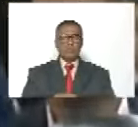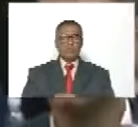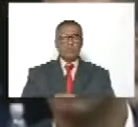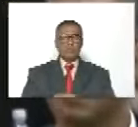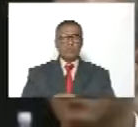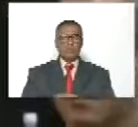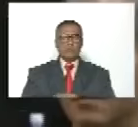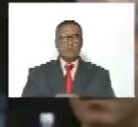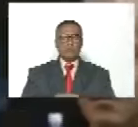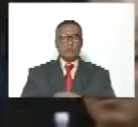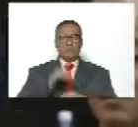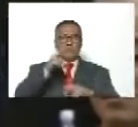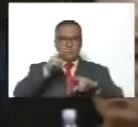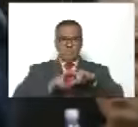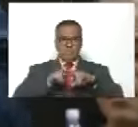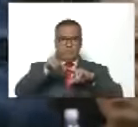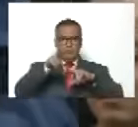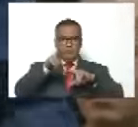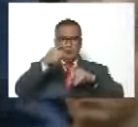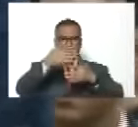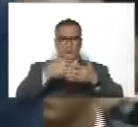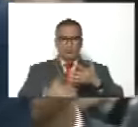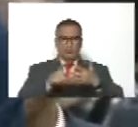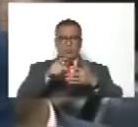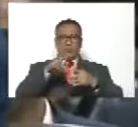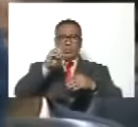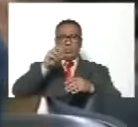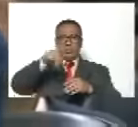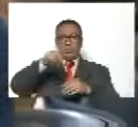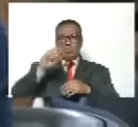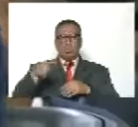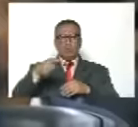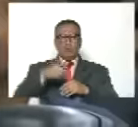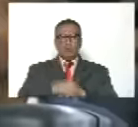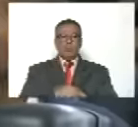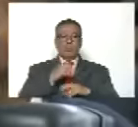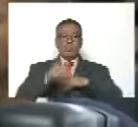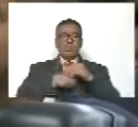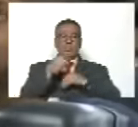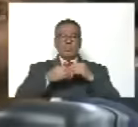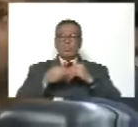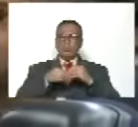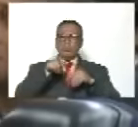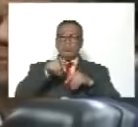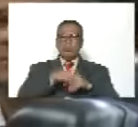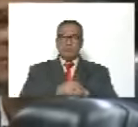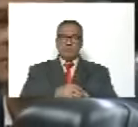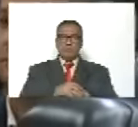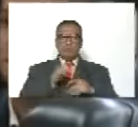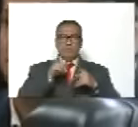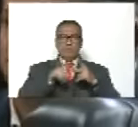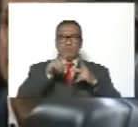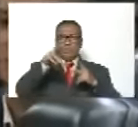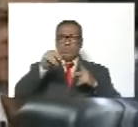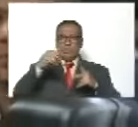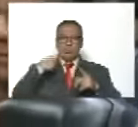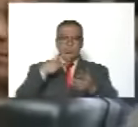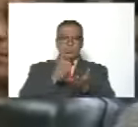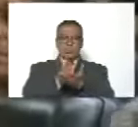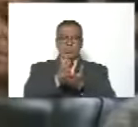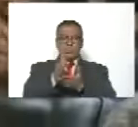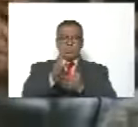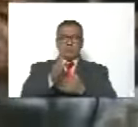cuando enumeramos los fines de las ONG, se hace la salvedad cuyo objeto no esté orientado a